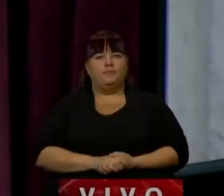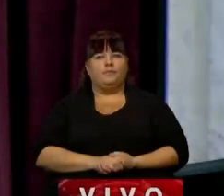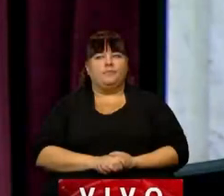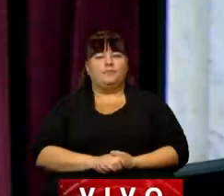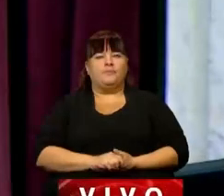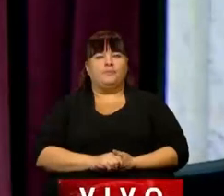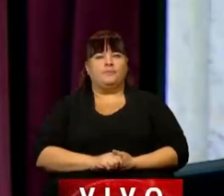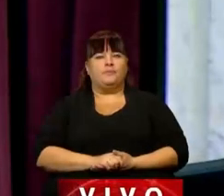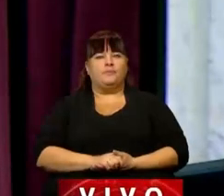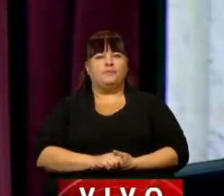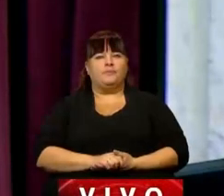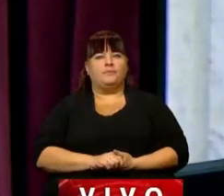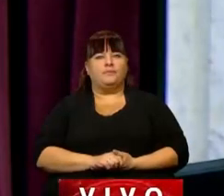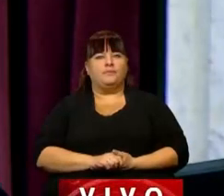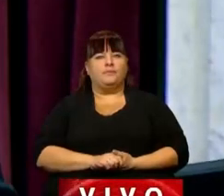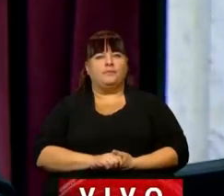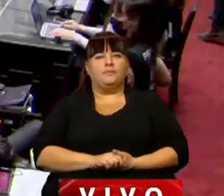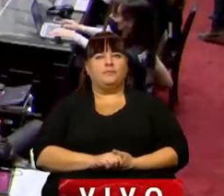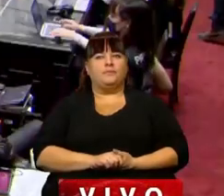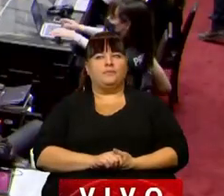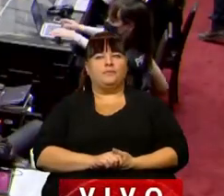Esto, Luis, era en uso de la palabra.